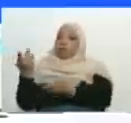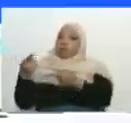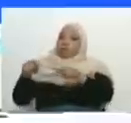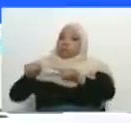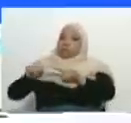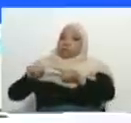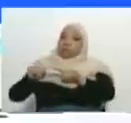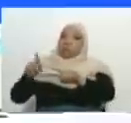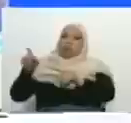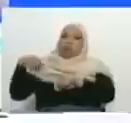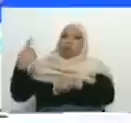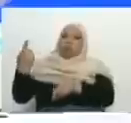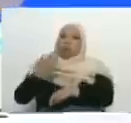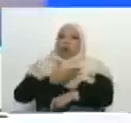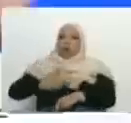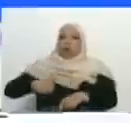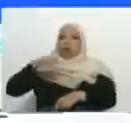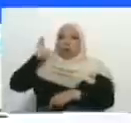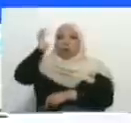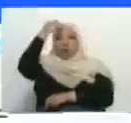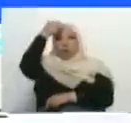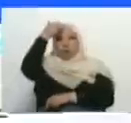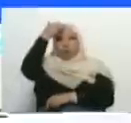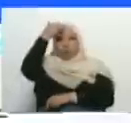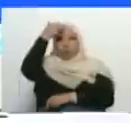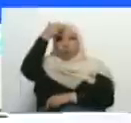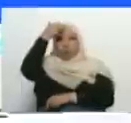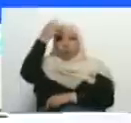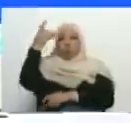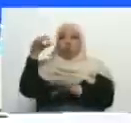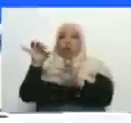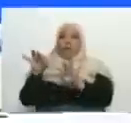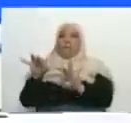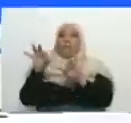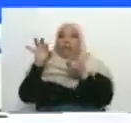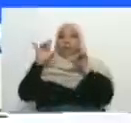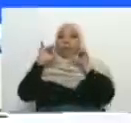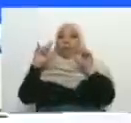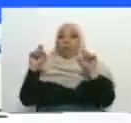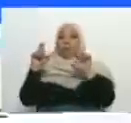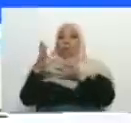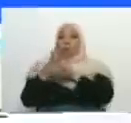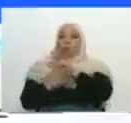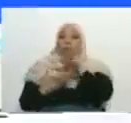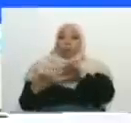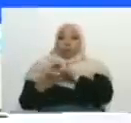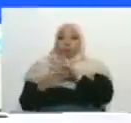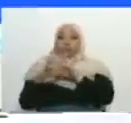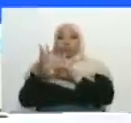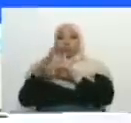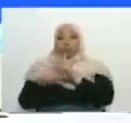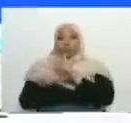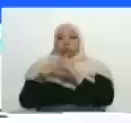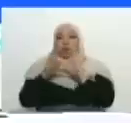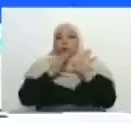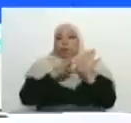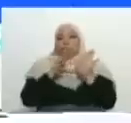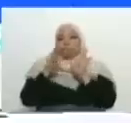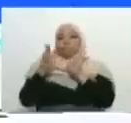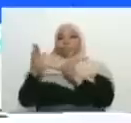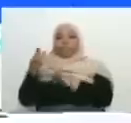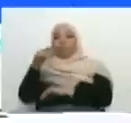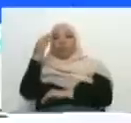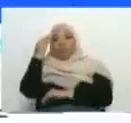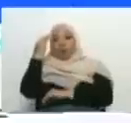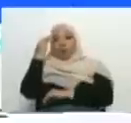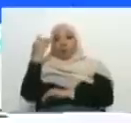Trump, que bueno, ya se especializa el crimen organizado. Pero